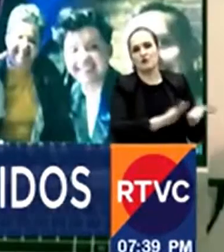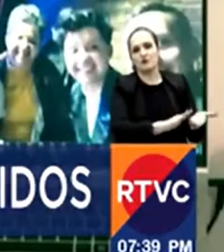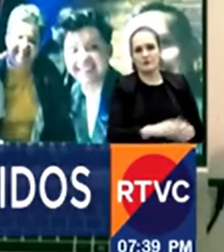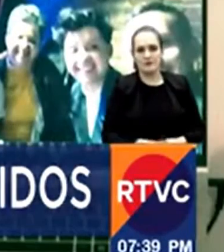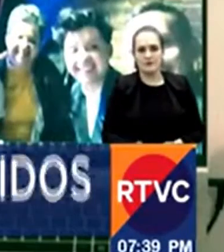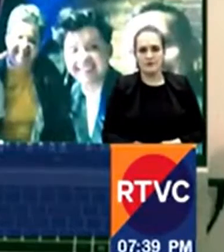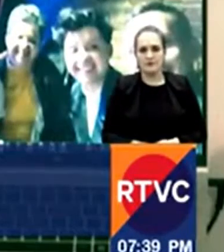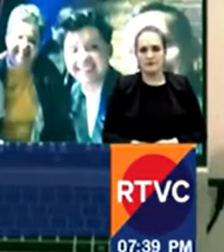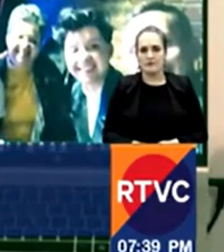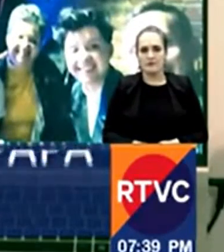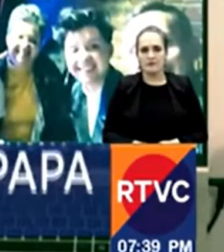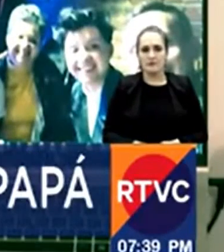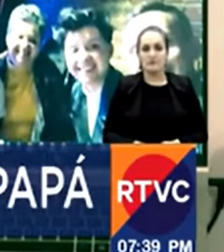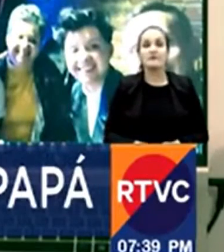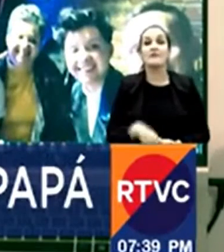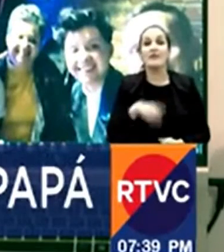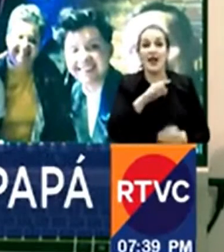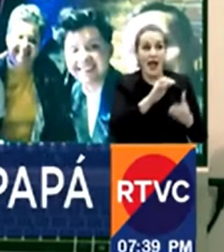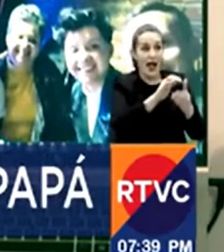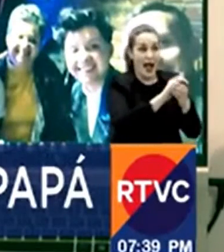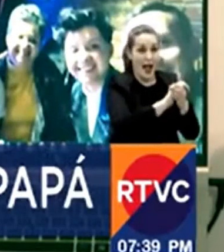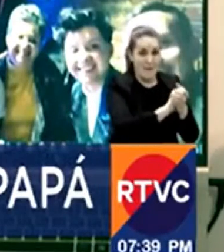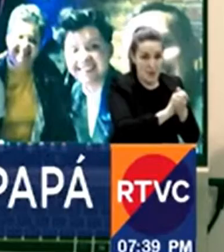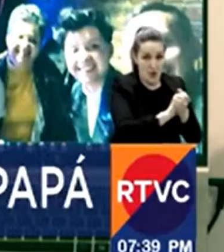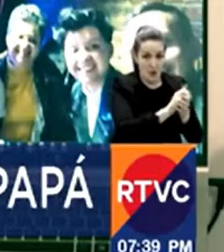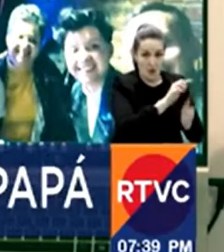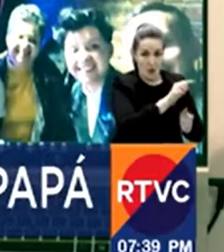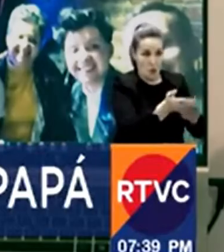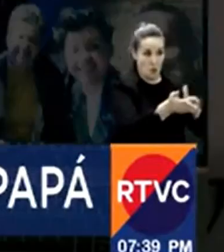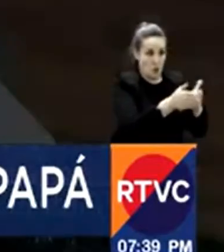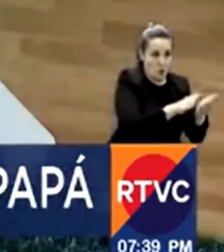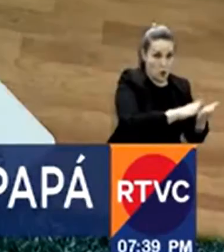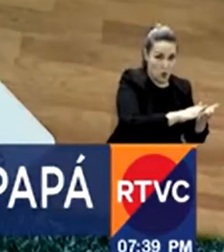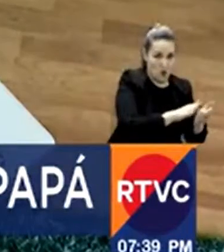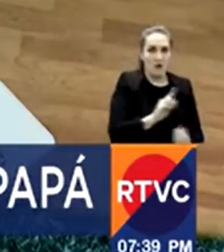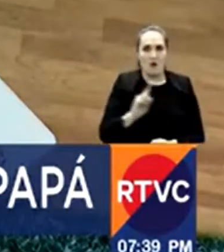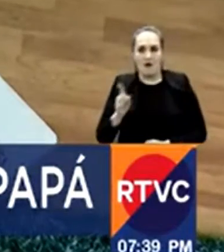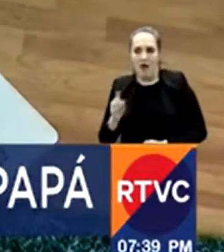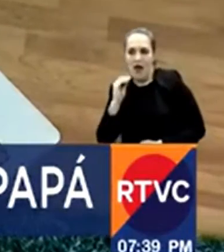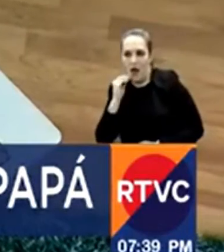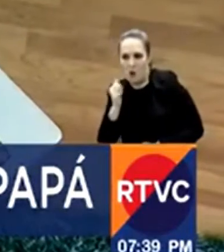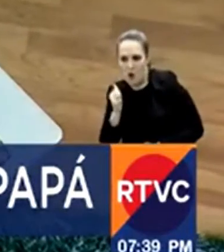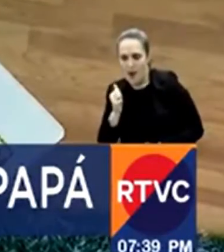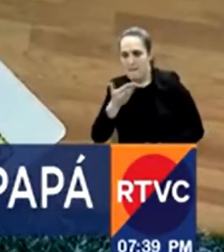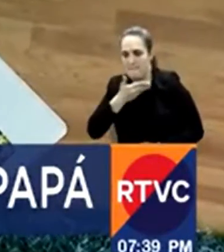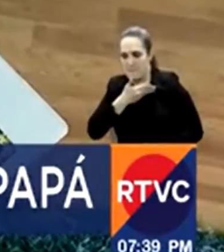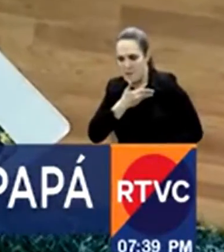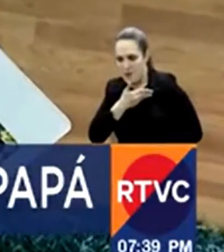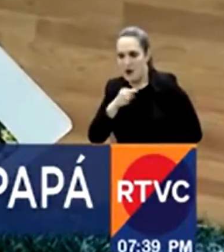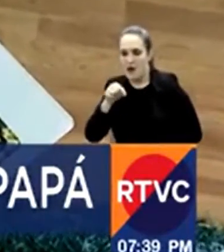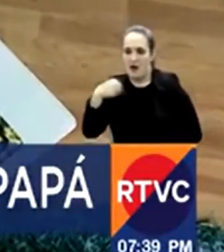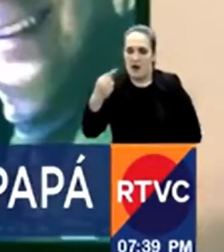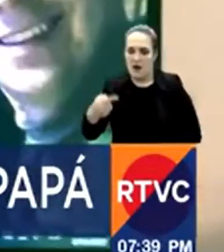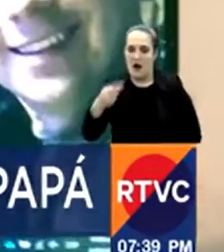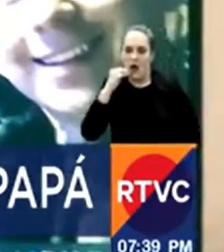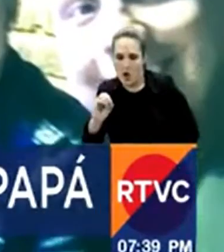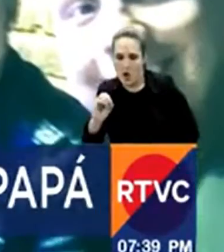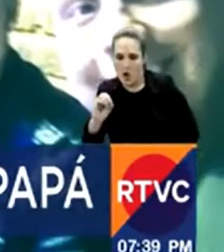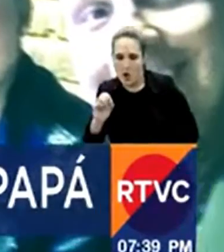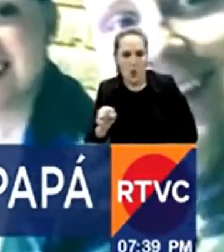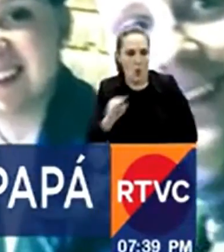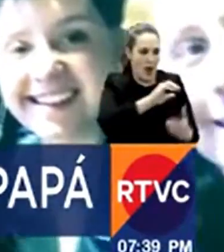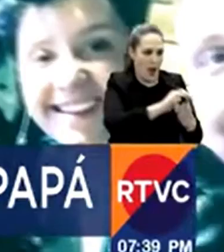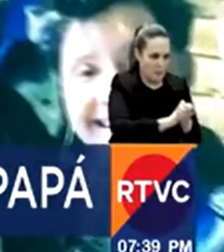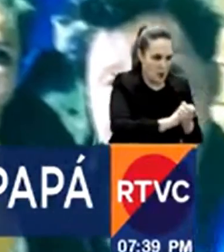10 días después de mi mejor amigo, 23 de diciembre, mi papá estaba entrando a UCI. Él está casi